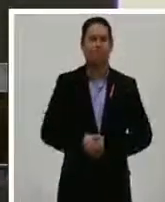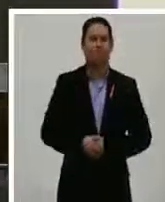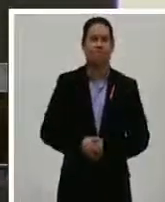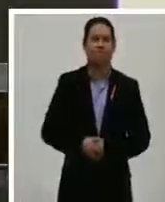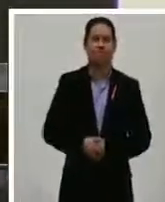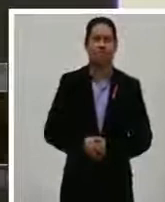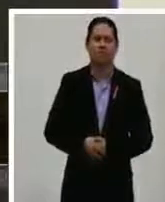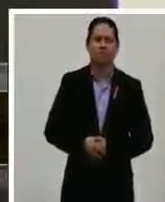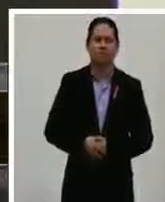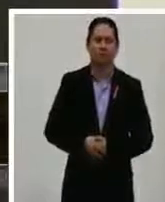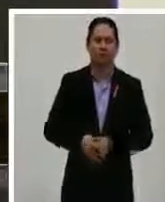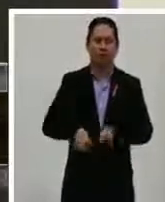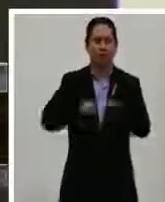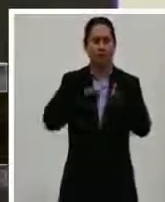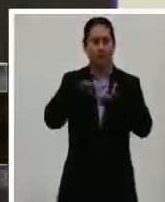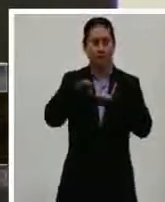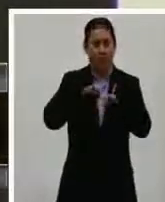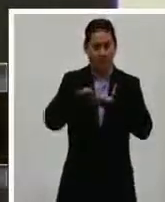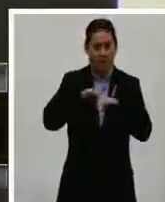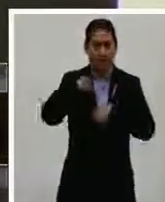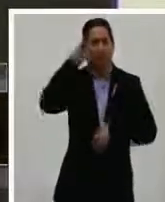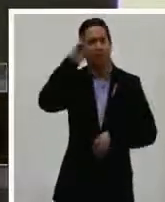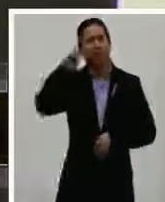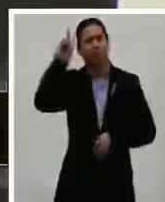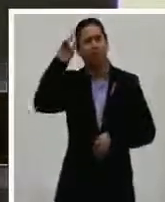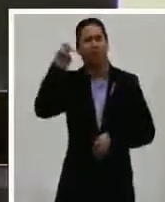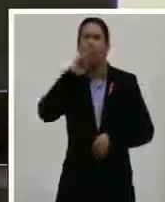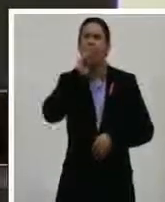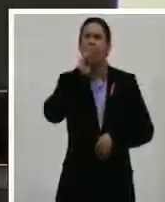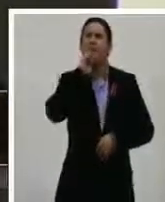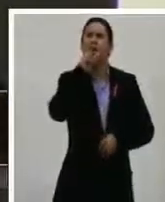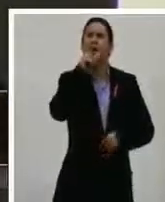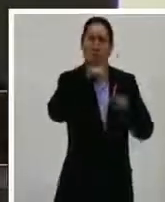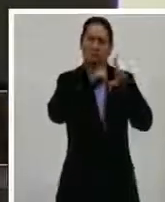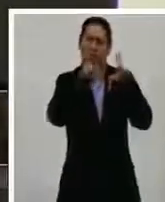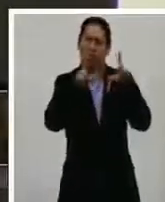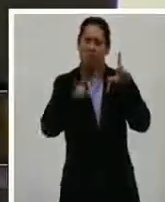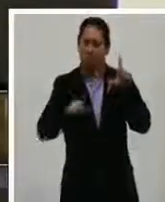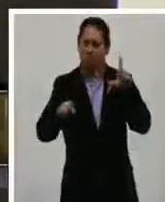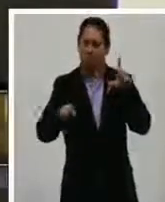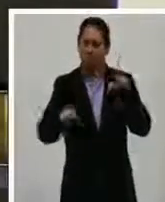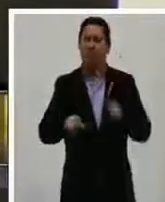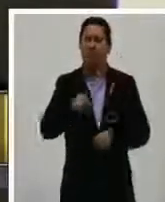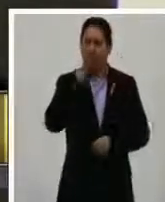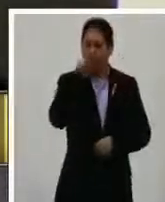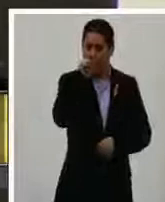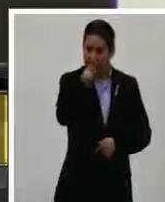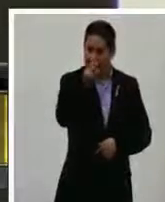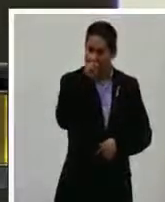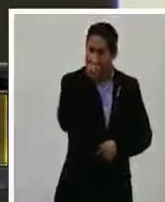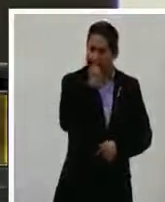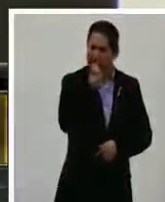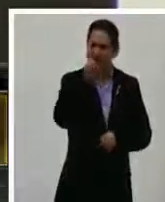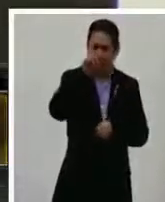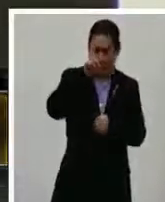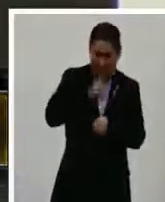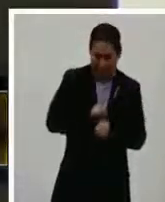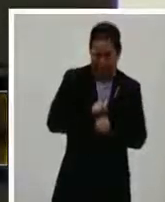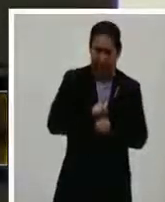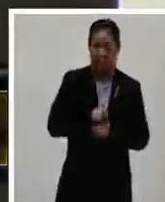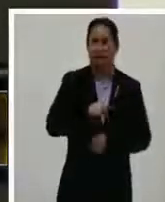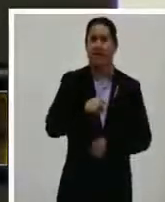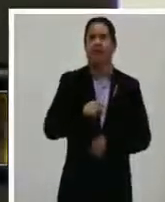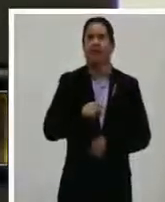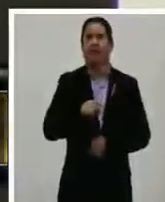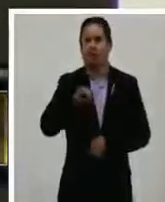el largo trabajo de un mexicano que sueña con un mejor país para todas y todos se vio reflejado ese primero de diciembre del 2018